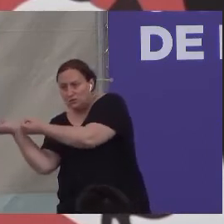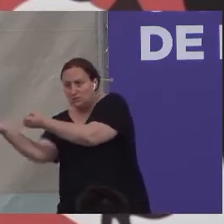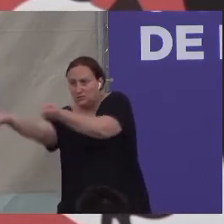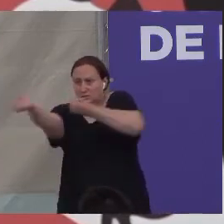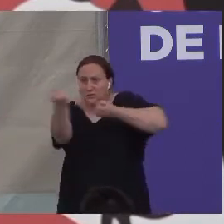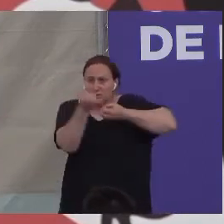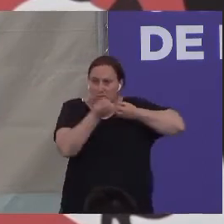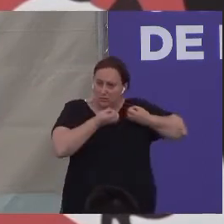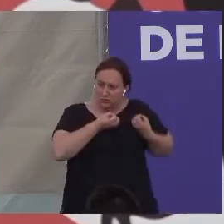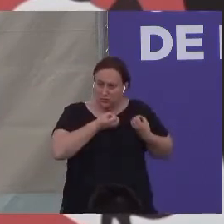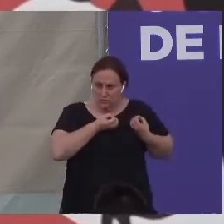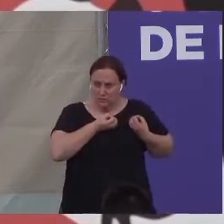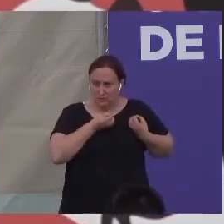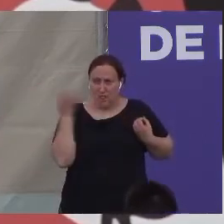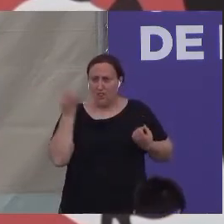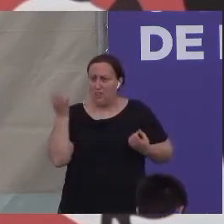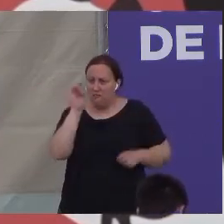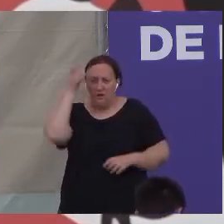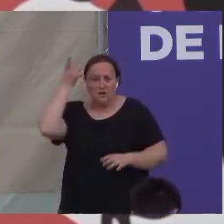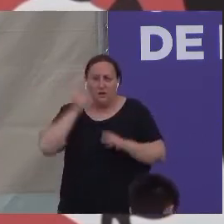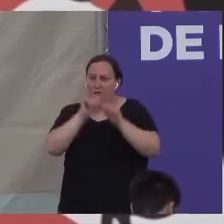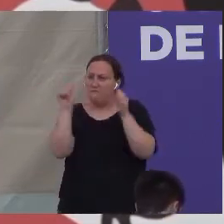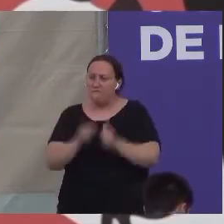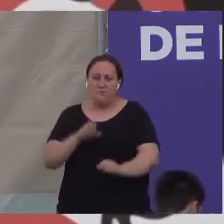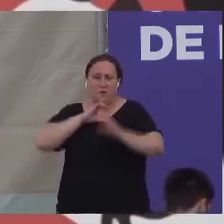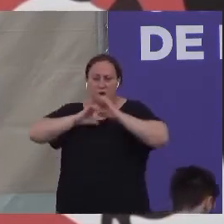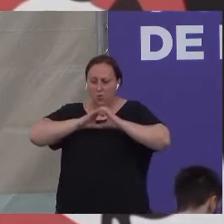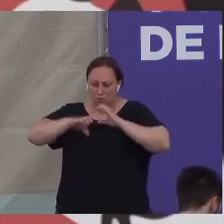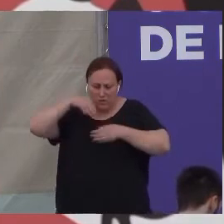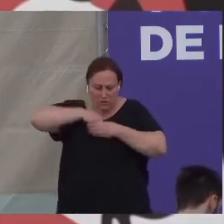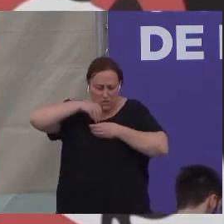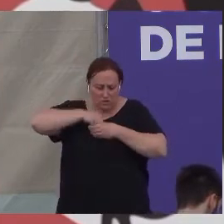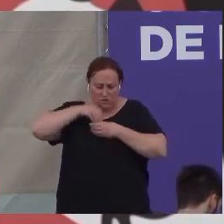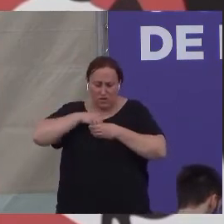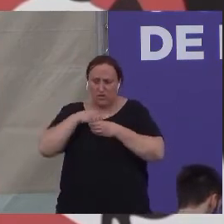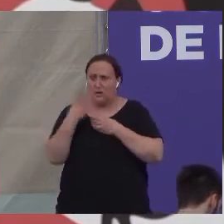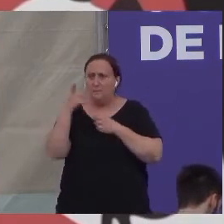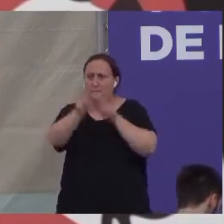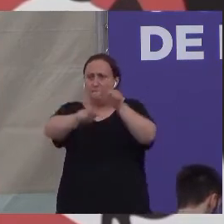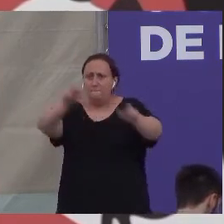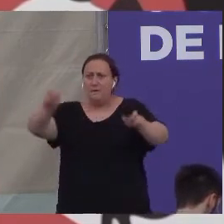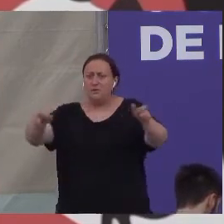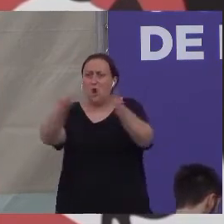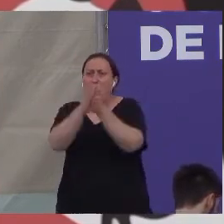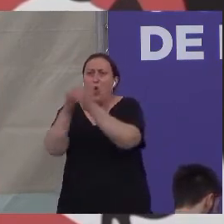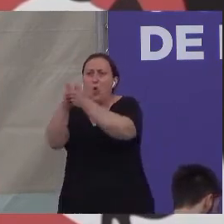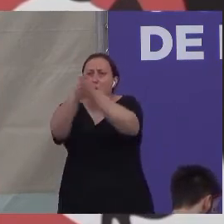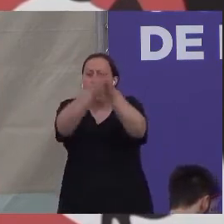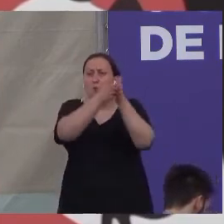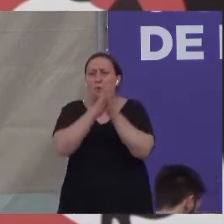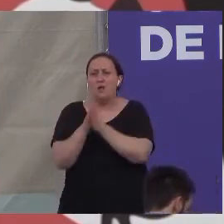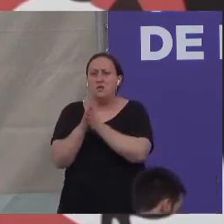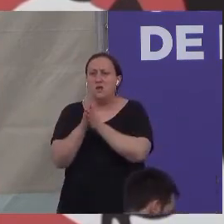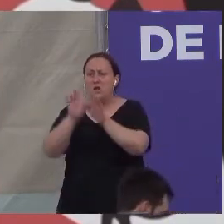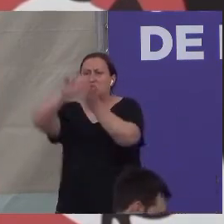hacia adentro. Tenemos que crear canales de comunicación interna que nos permitan conocer lo que hacen nuestros compañeros y nuestras compañeras